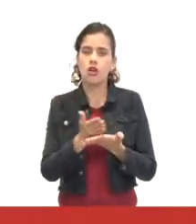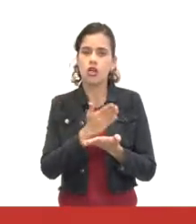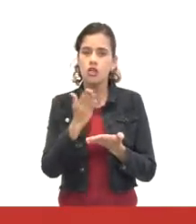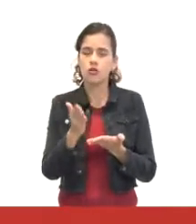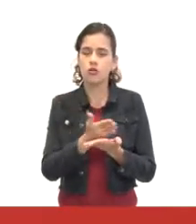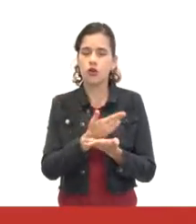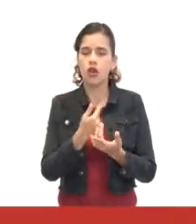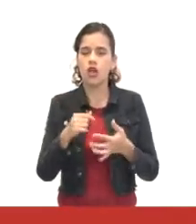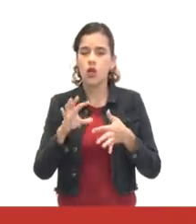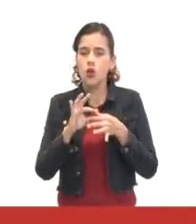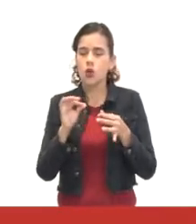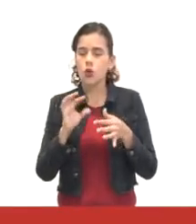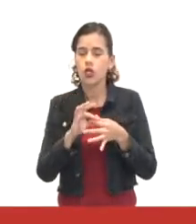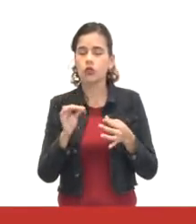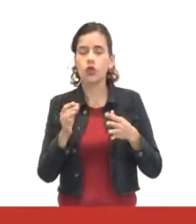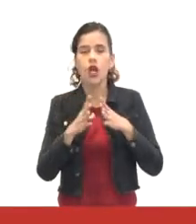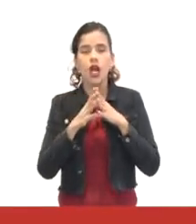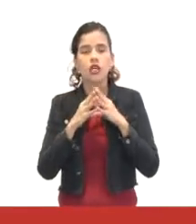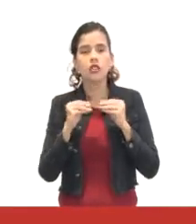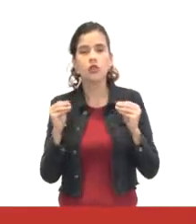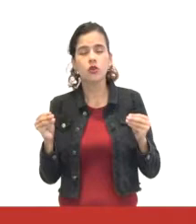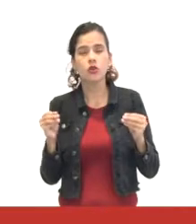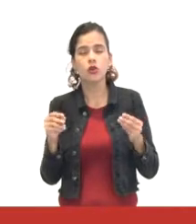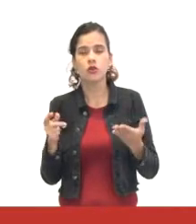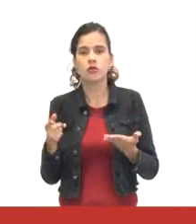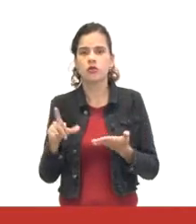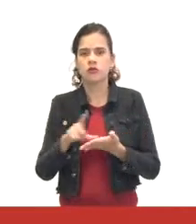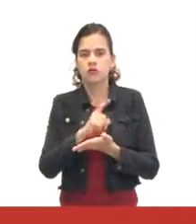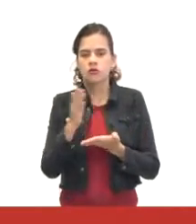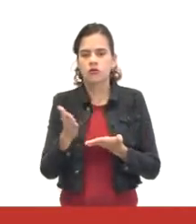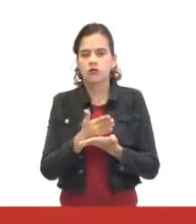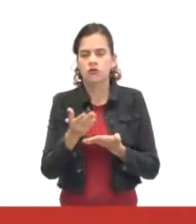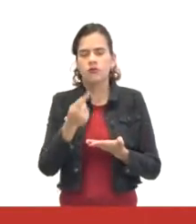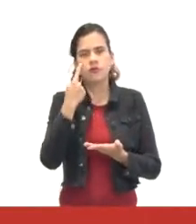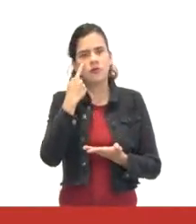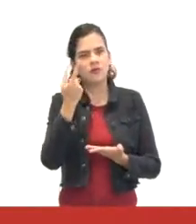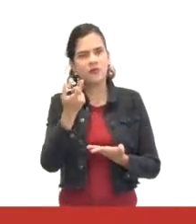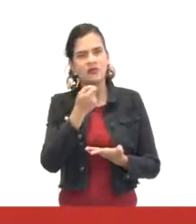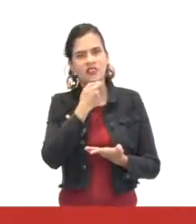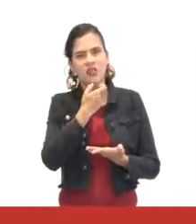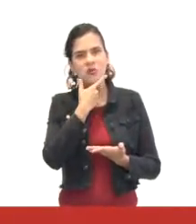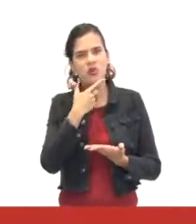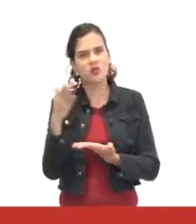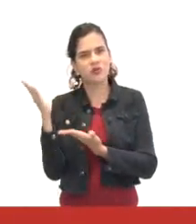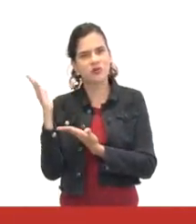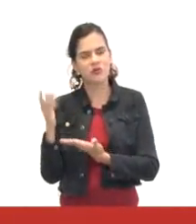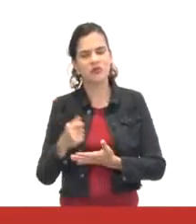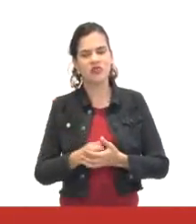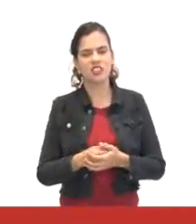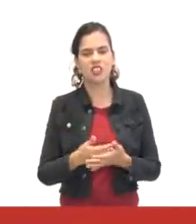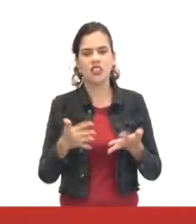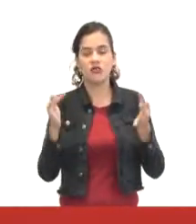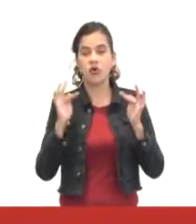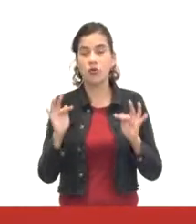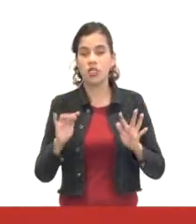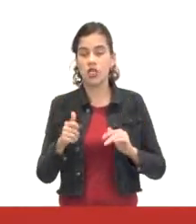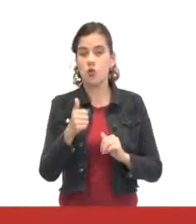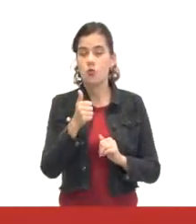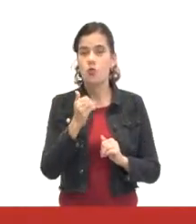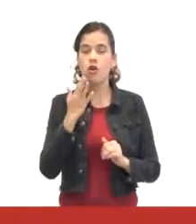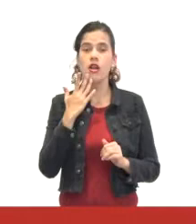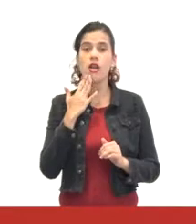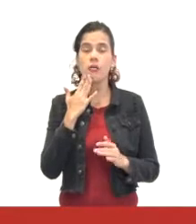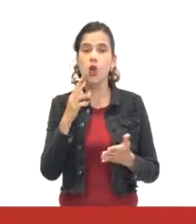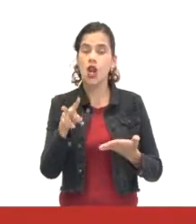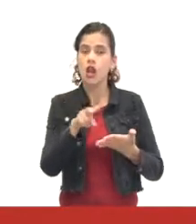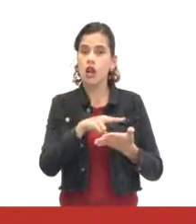los cuentos, a todos los textos. Vean qué hermoso. Y de manera que sigas, seas un buen ejemplo.